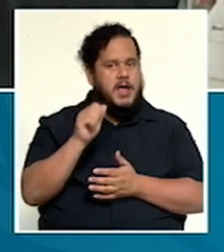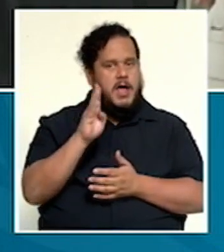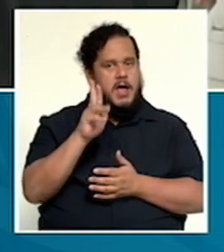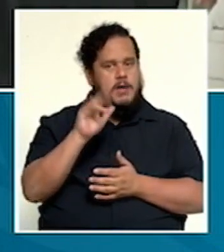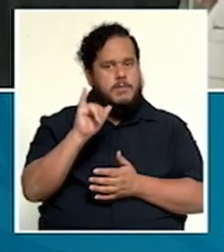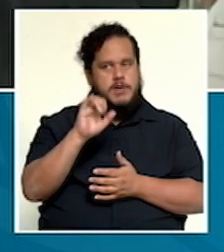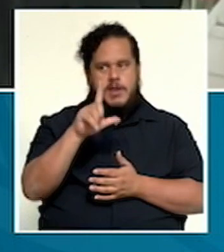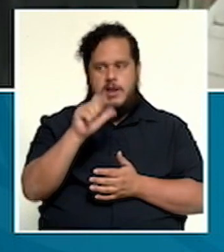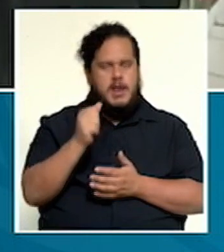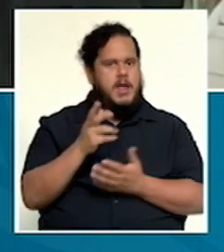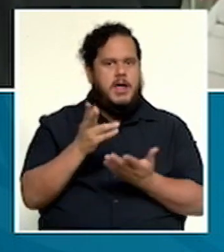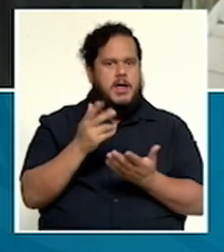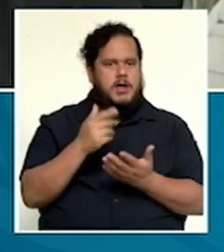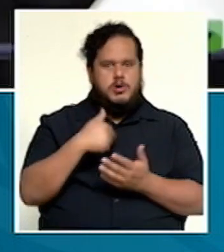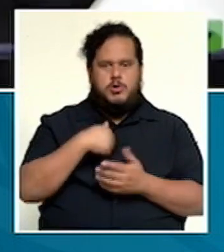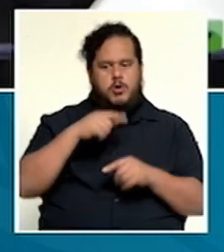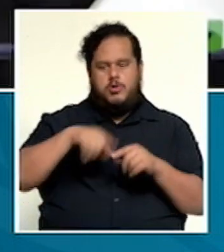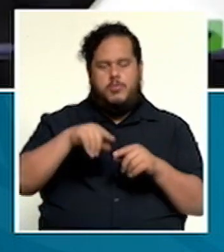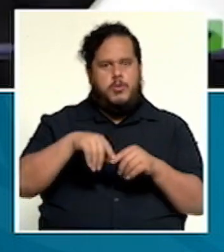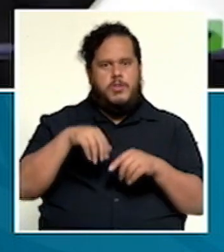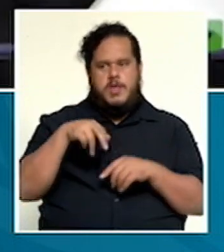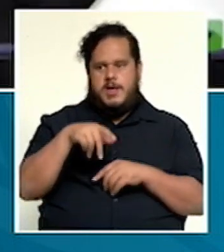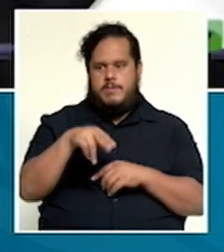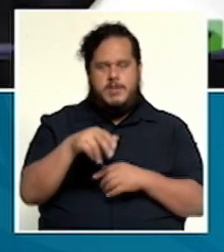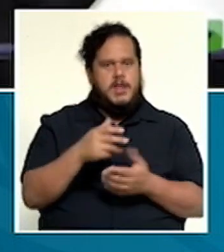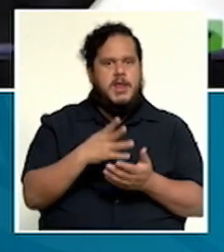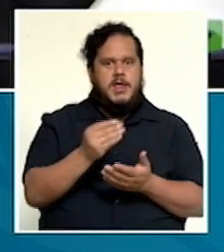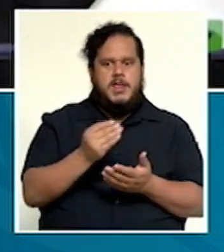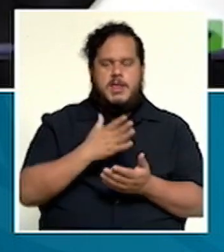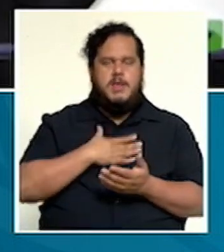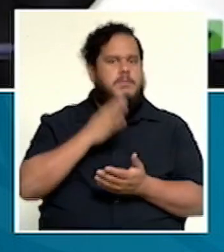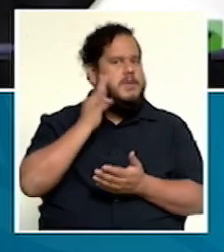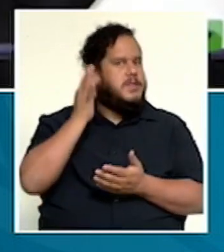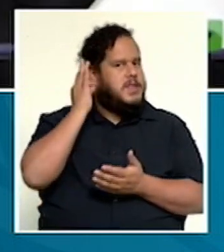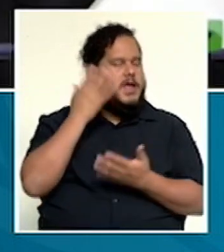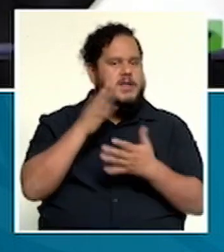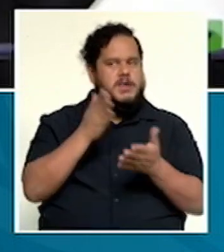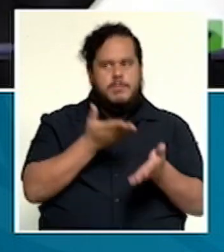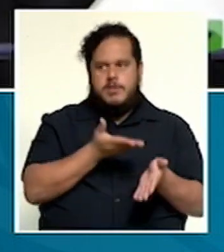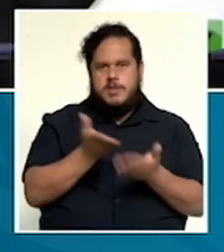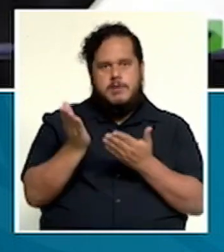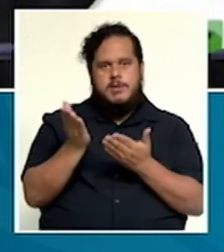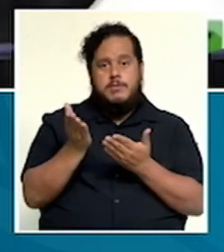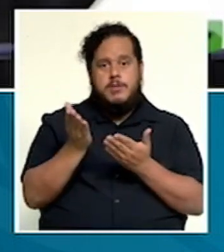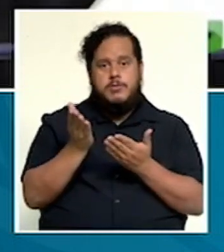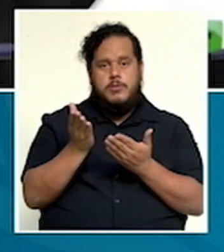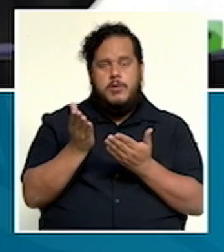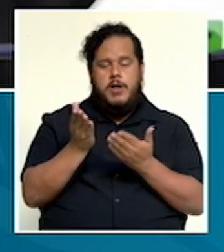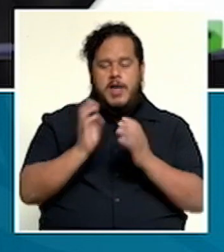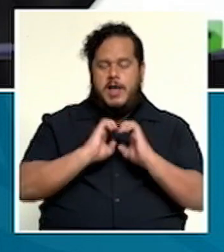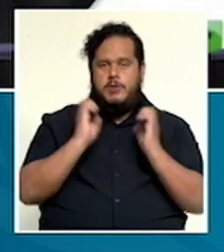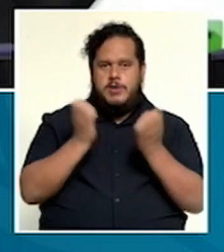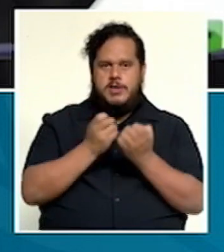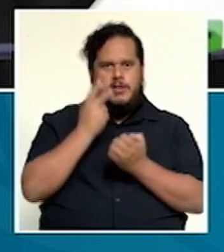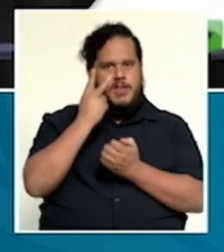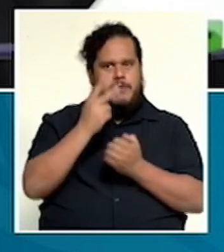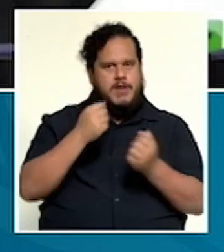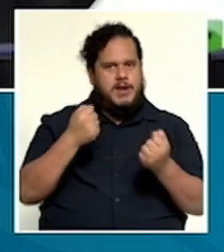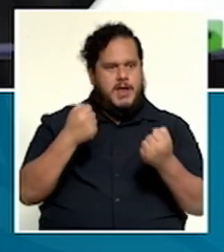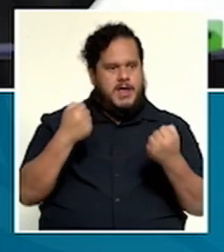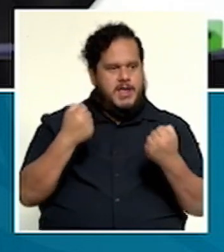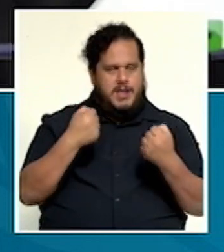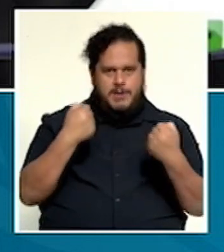siquiera podía caminar, sabía caminar, y mi tía Ana Gabriela ya me estaba llevando a los estadios a ver partidos de